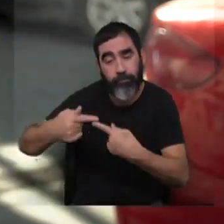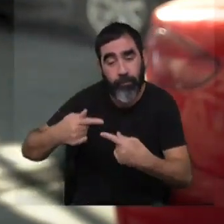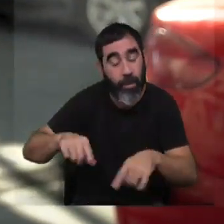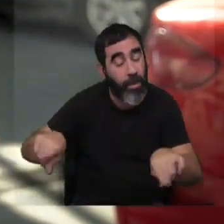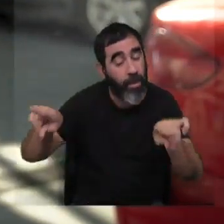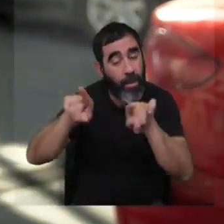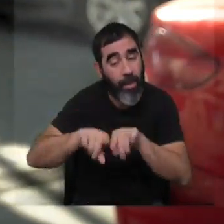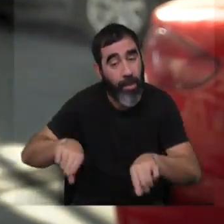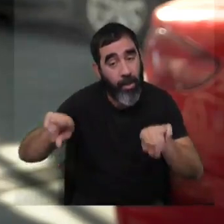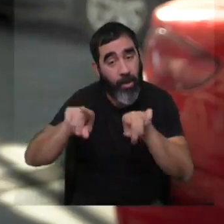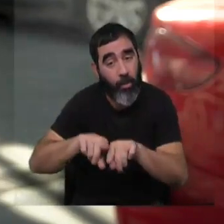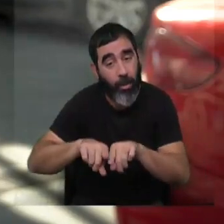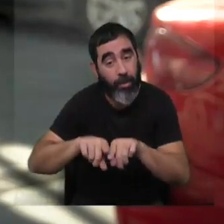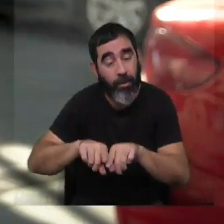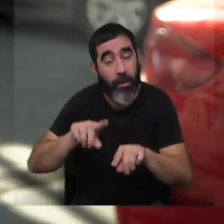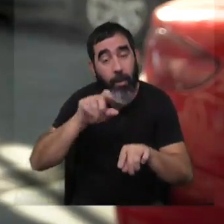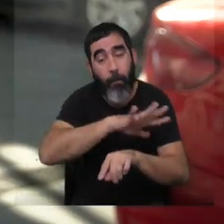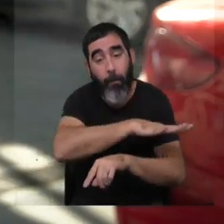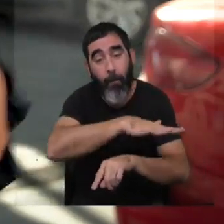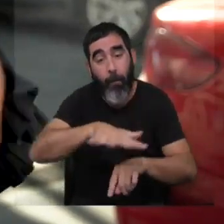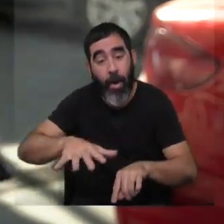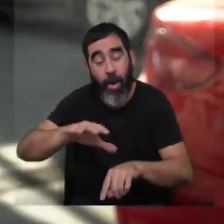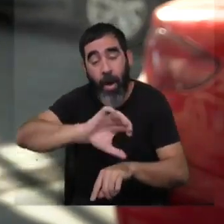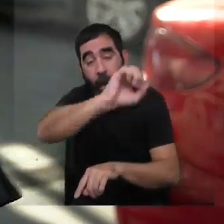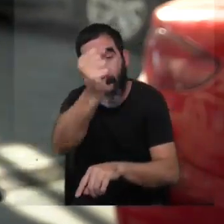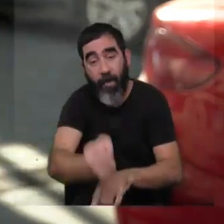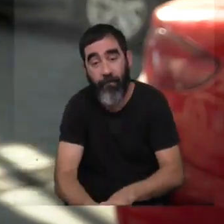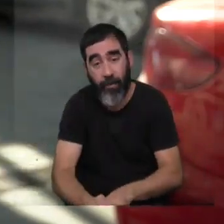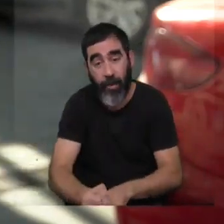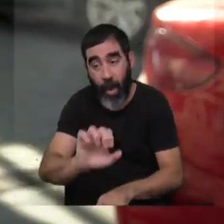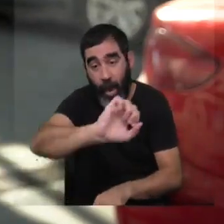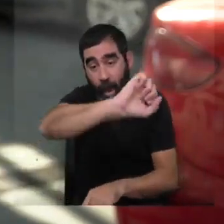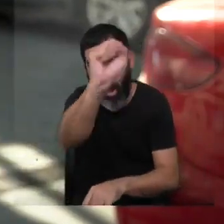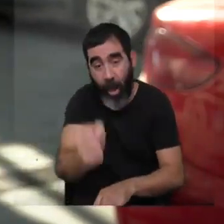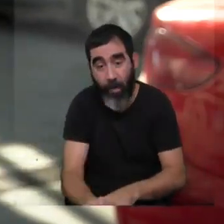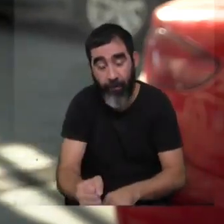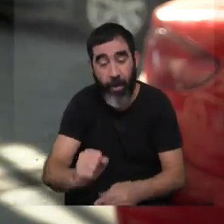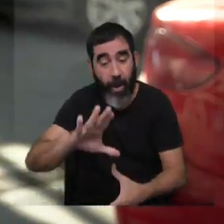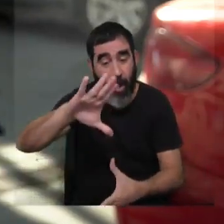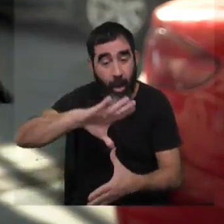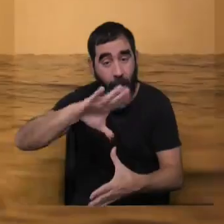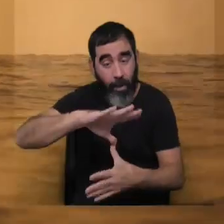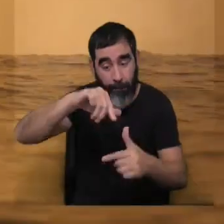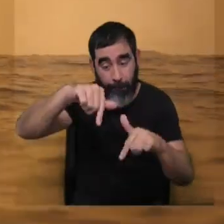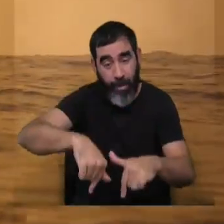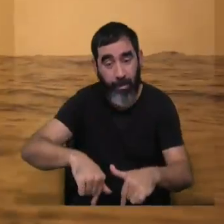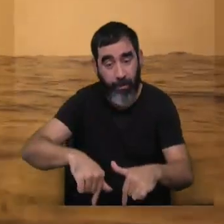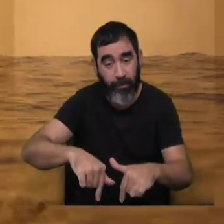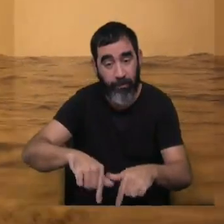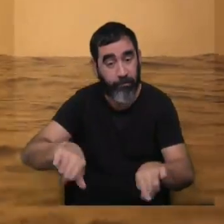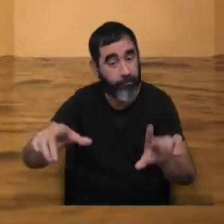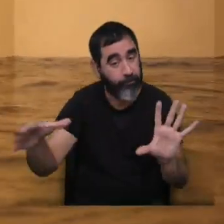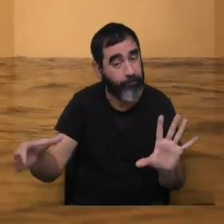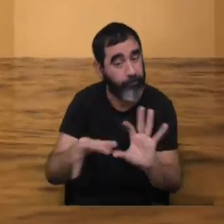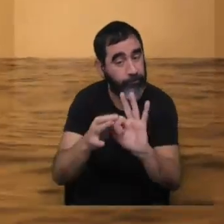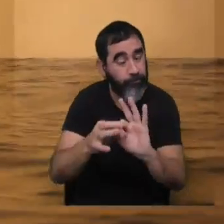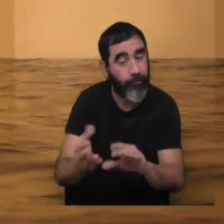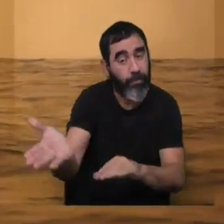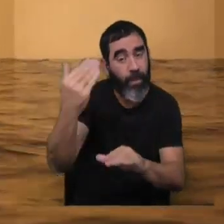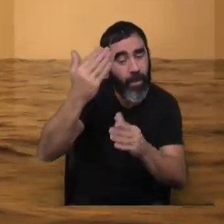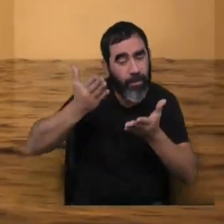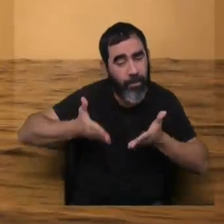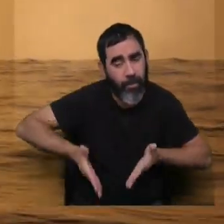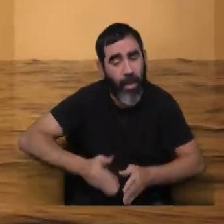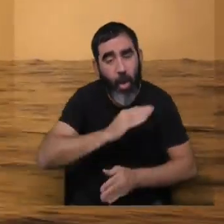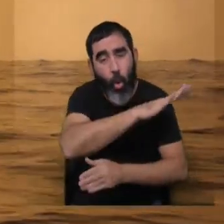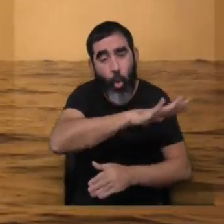igual, similar a las cuencas del margen africano. El margen africano y el margen americano, el nuestro, estuvieron unidos antes de que naciera el